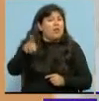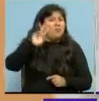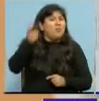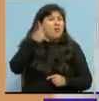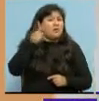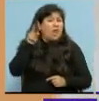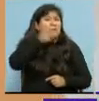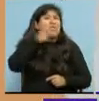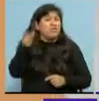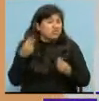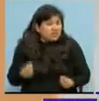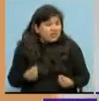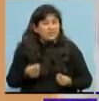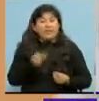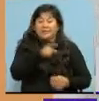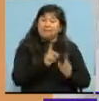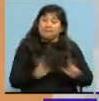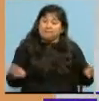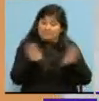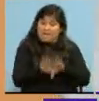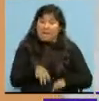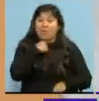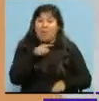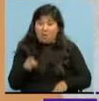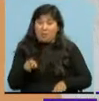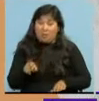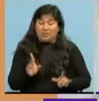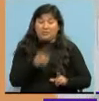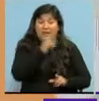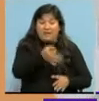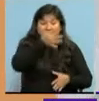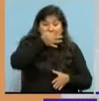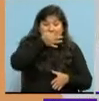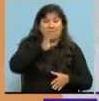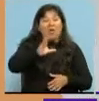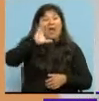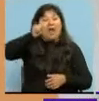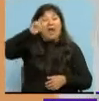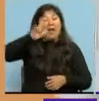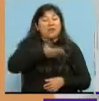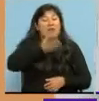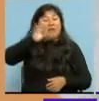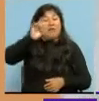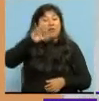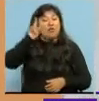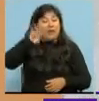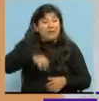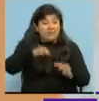da el caso que es el mismo veneno que se usó en santo domingo que fue carbofurán si